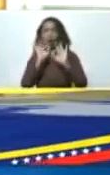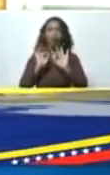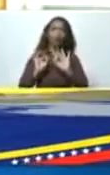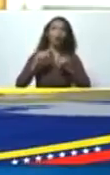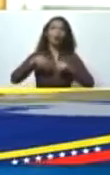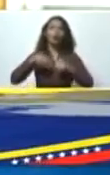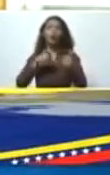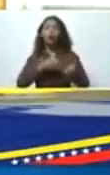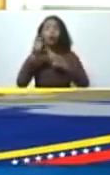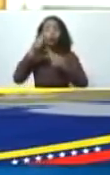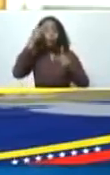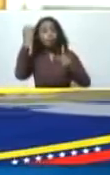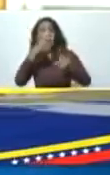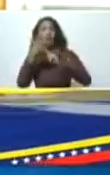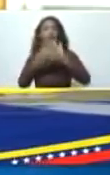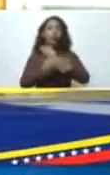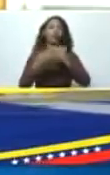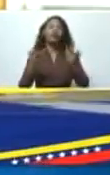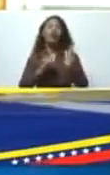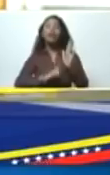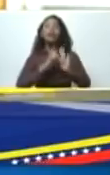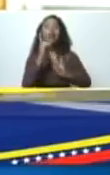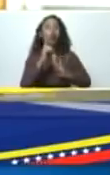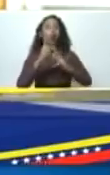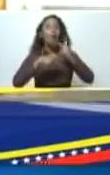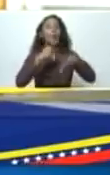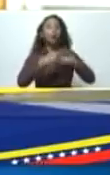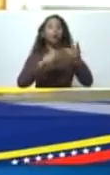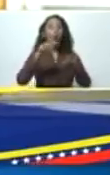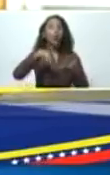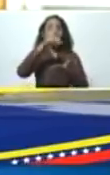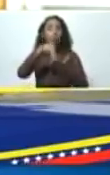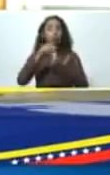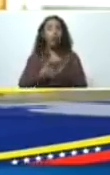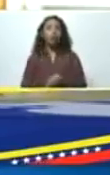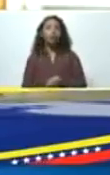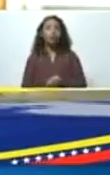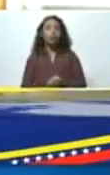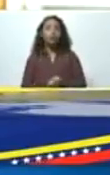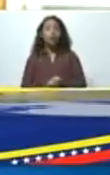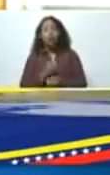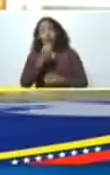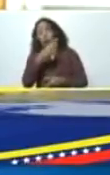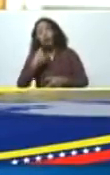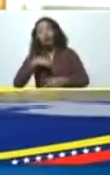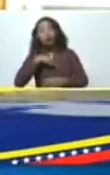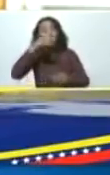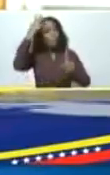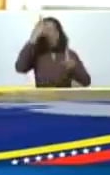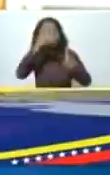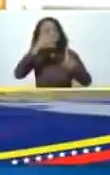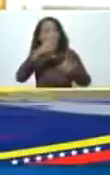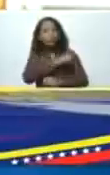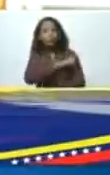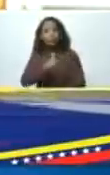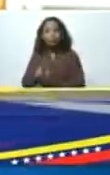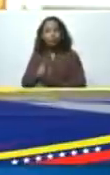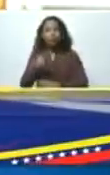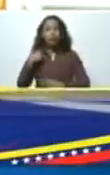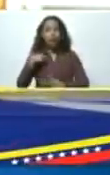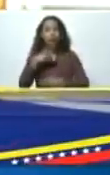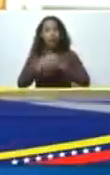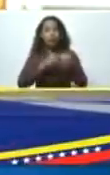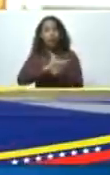importación impacta en el desarrollo de la producción nacional. Así que bueno, estamos cumpliendo su instrucción de ordenar la